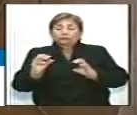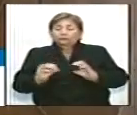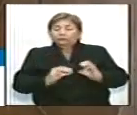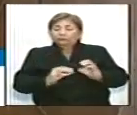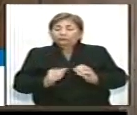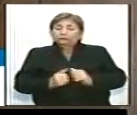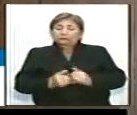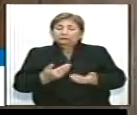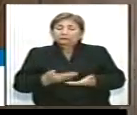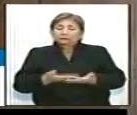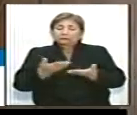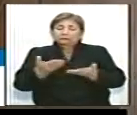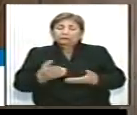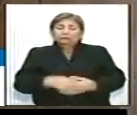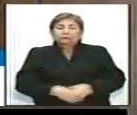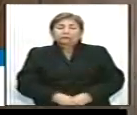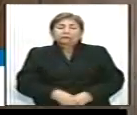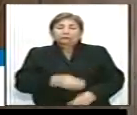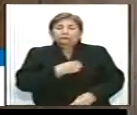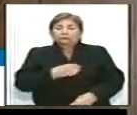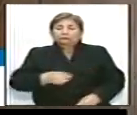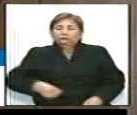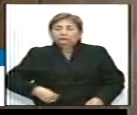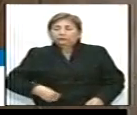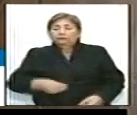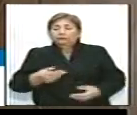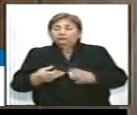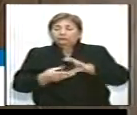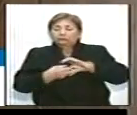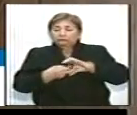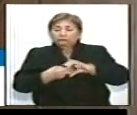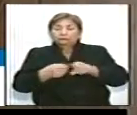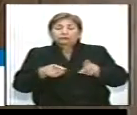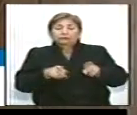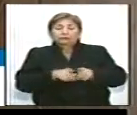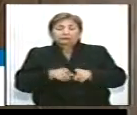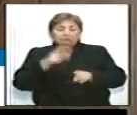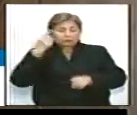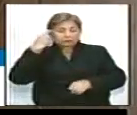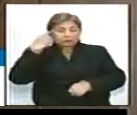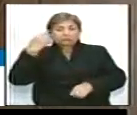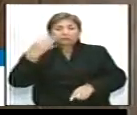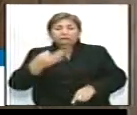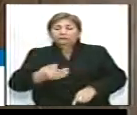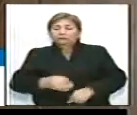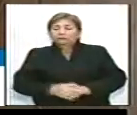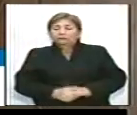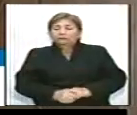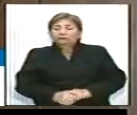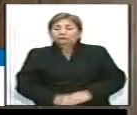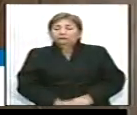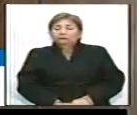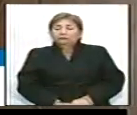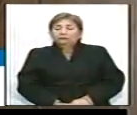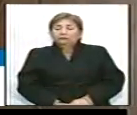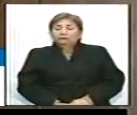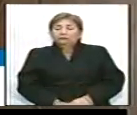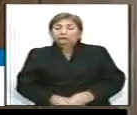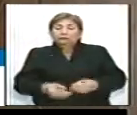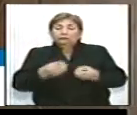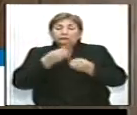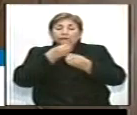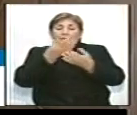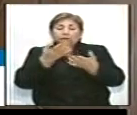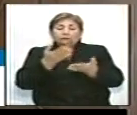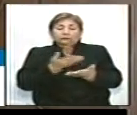ser convocar al señor ministro de Energía y Minas, y creo también que tenemos que convocar